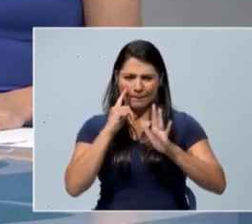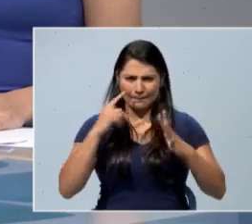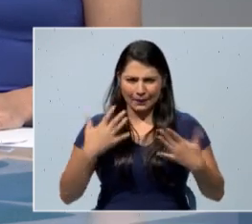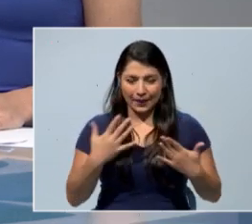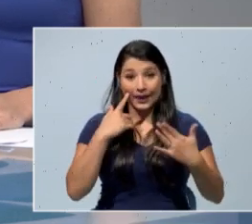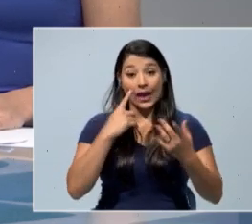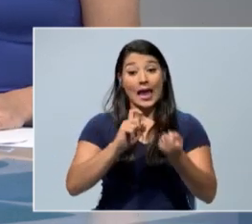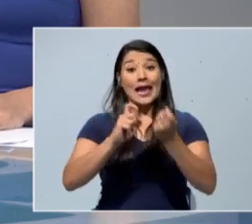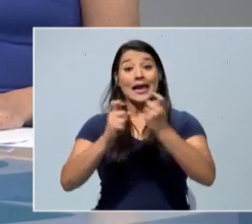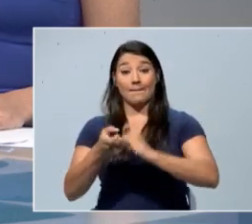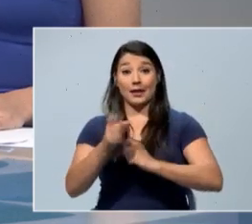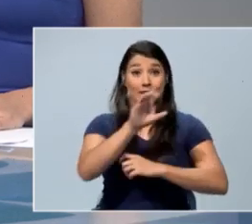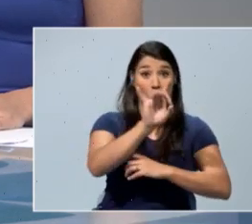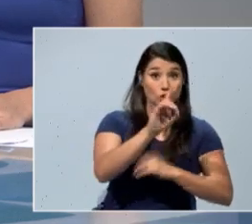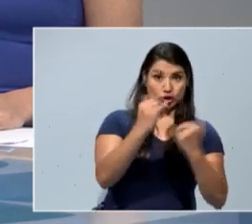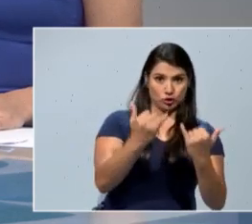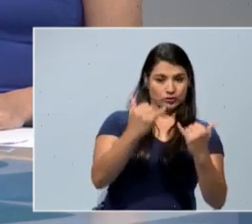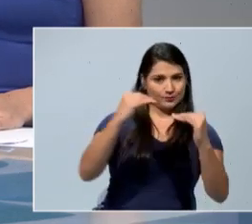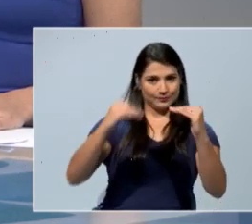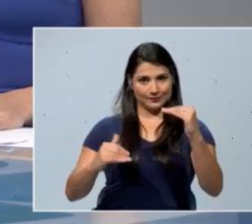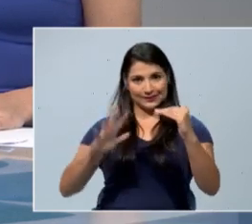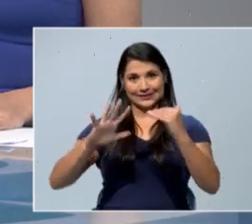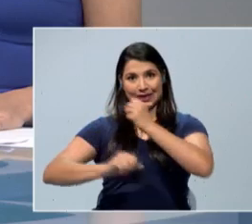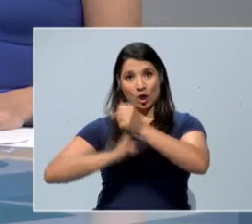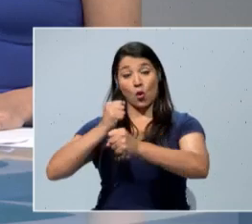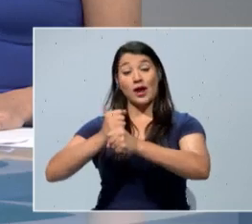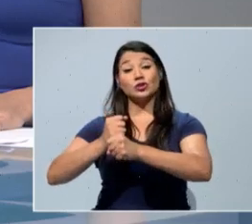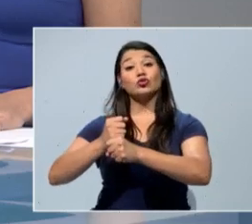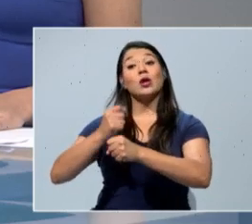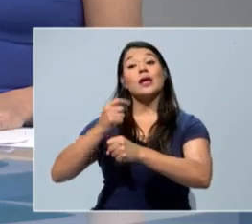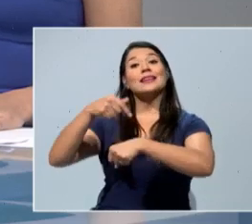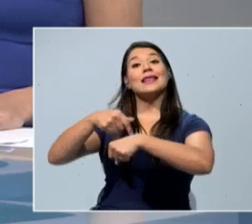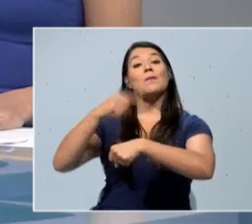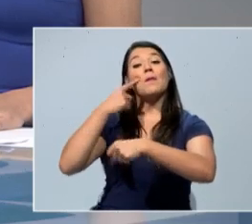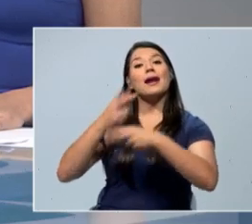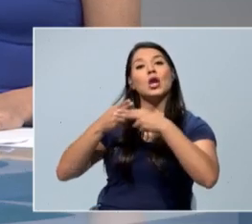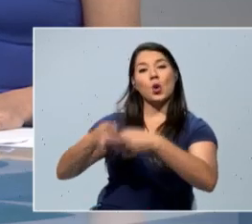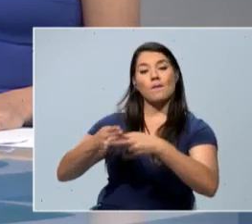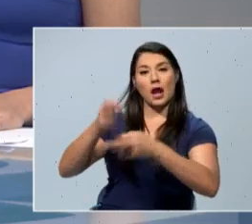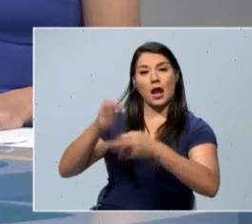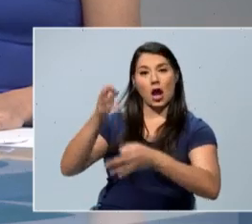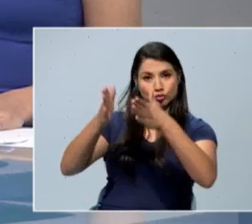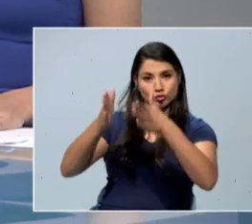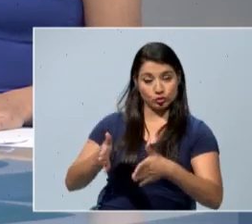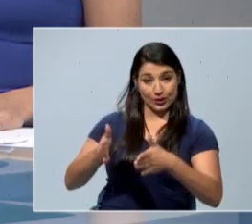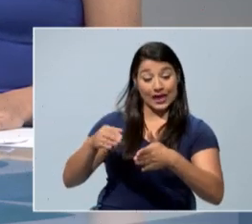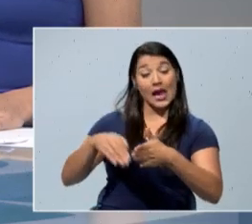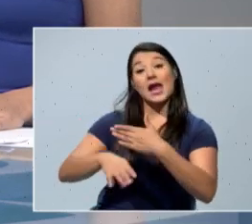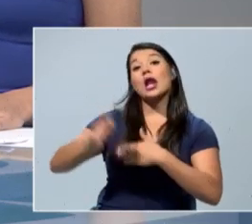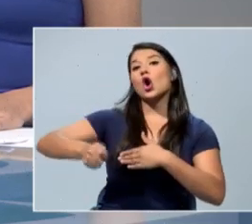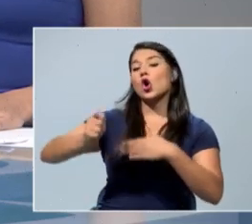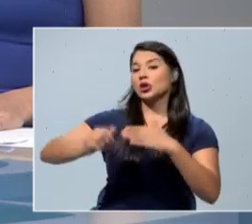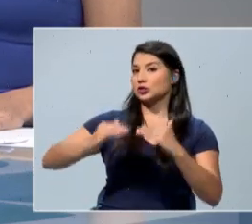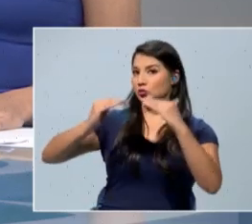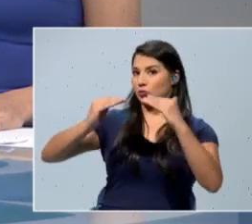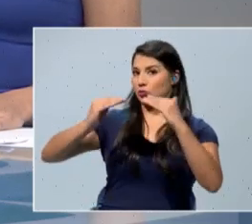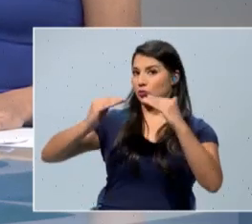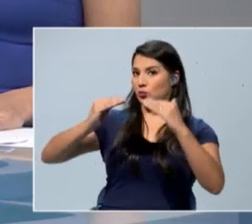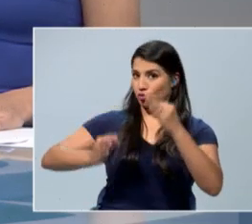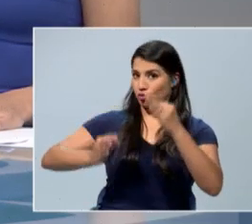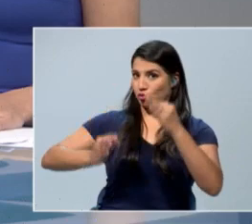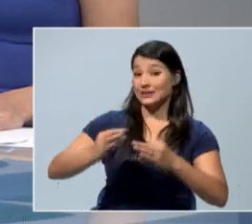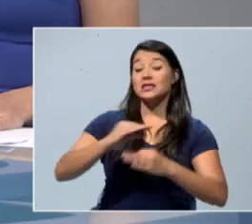8 a 5 años el periodo de elección de magistrados de la Corte Suprema de Justicia y promulgar una